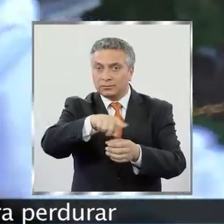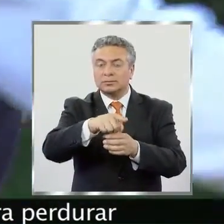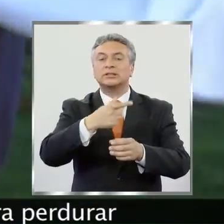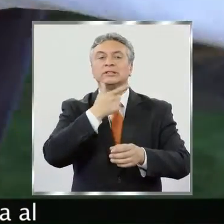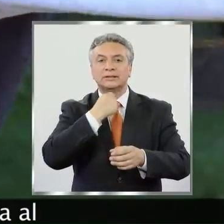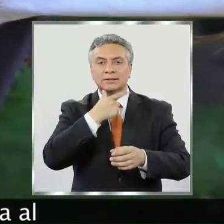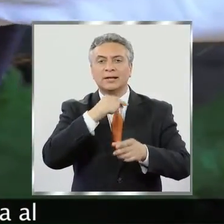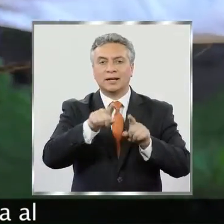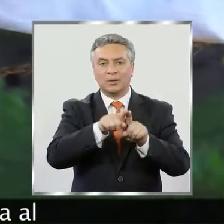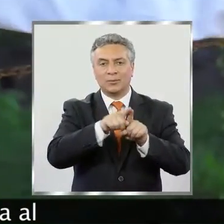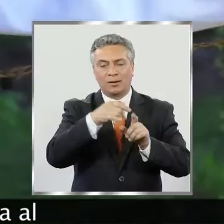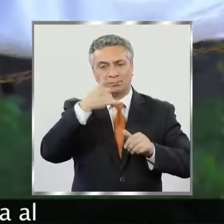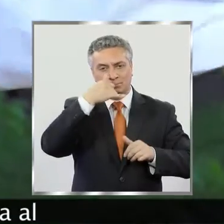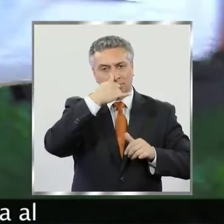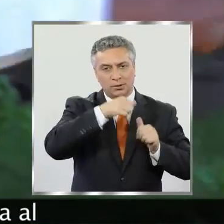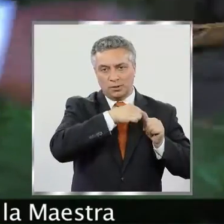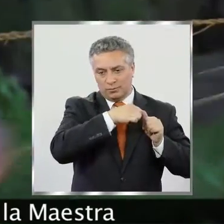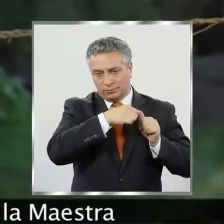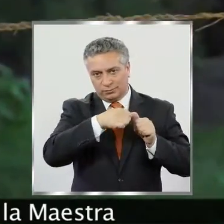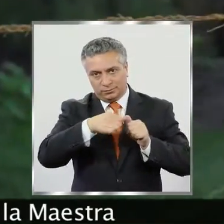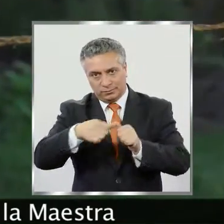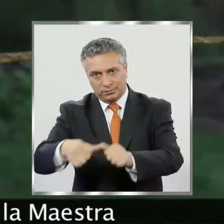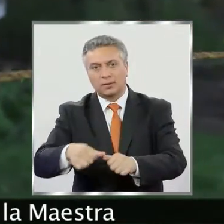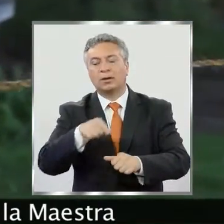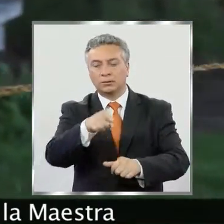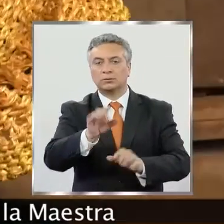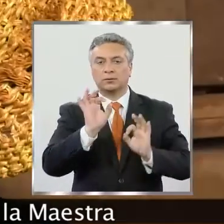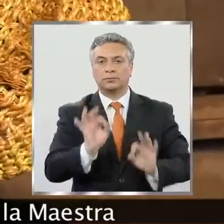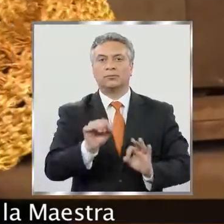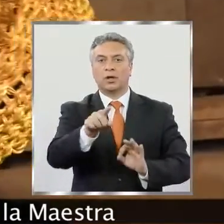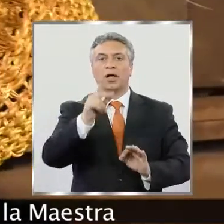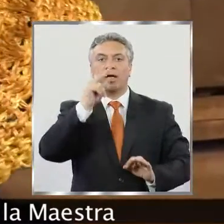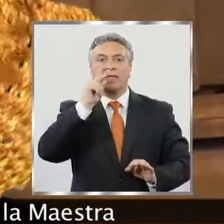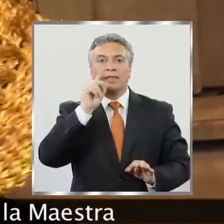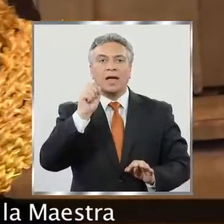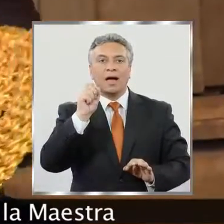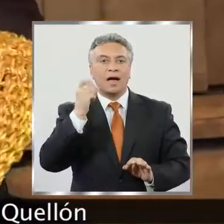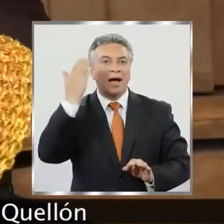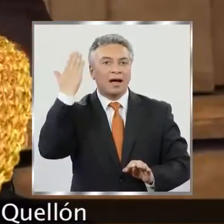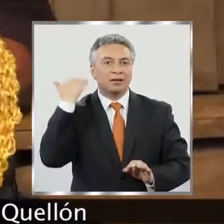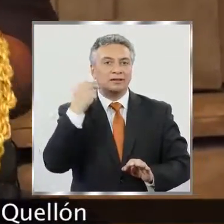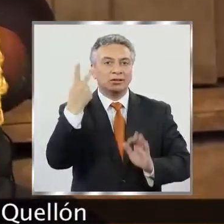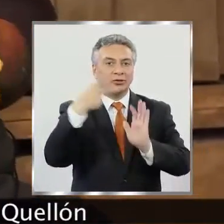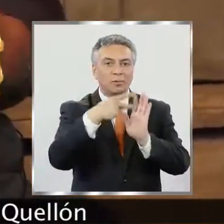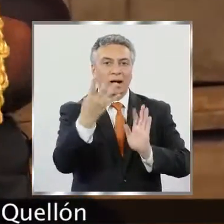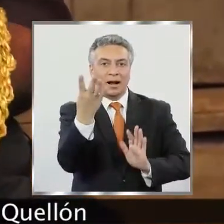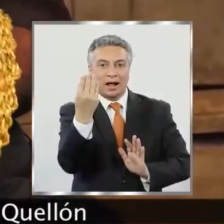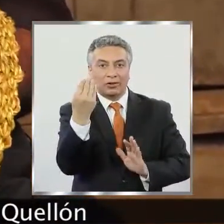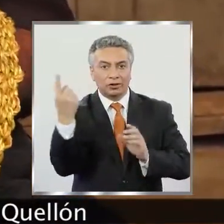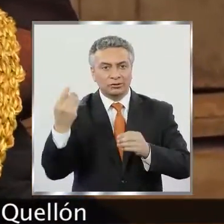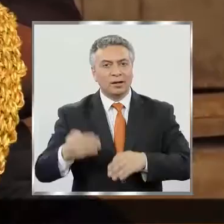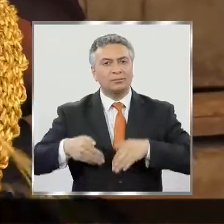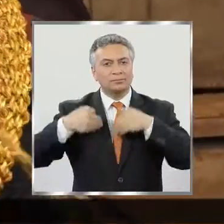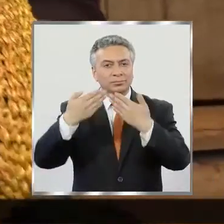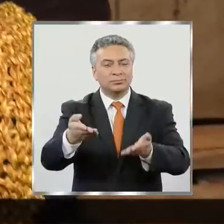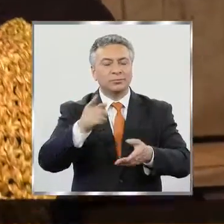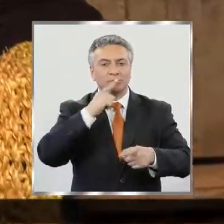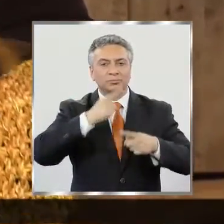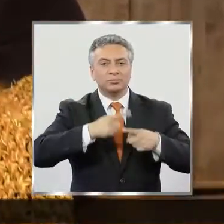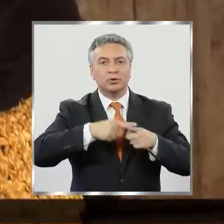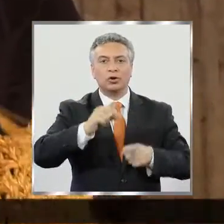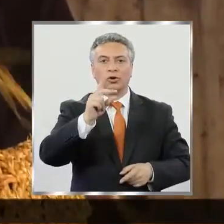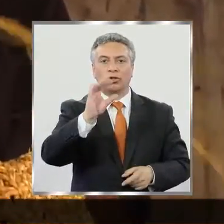espera perdurar en el tiempo, se suma al que obtuvo en el año 2014 la maestra de paz de la comuna de Quellón,